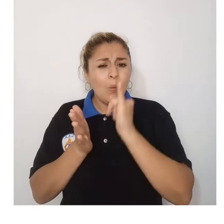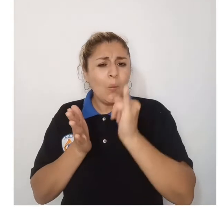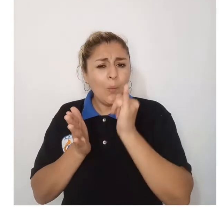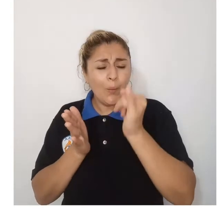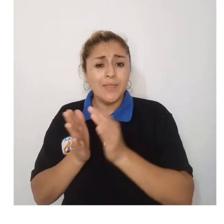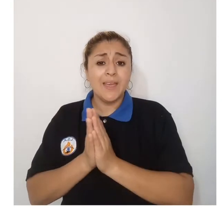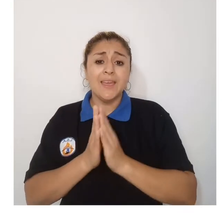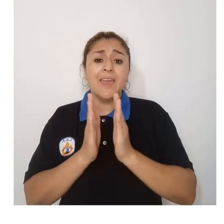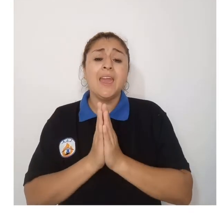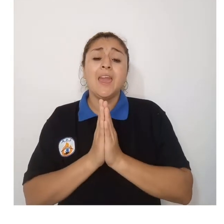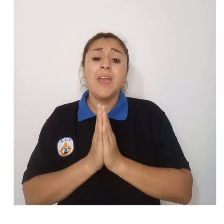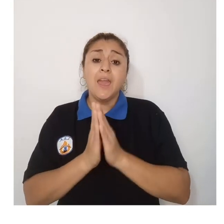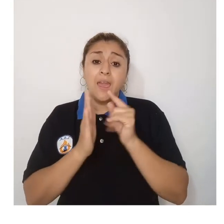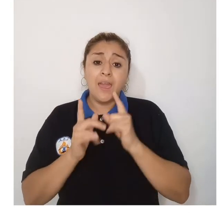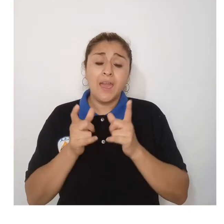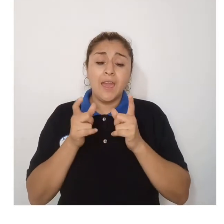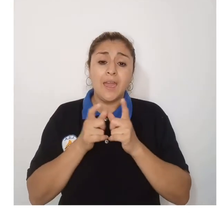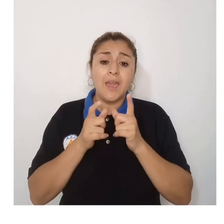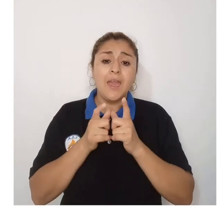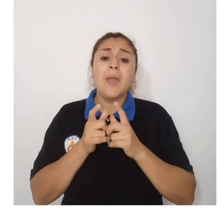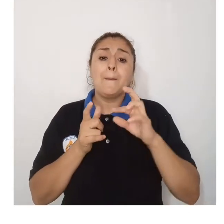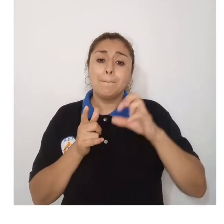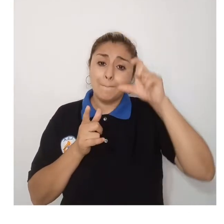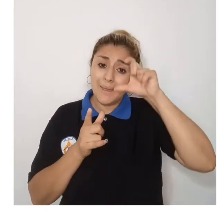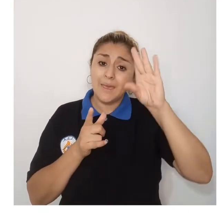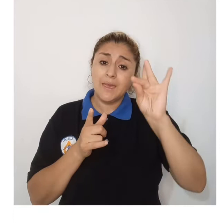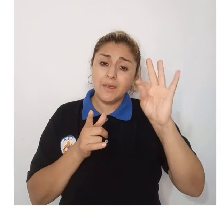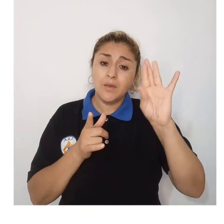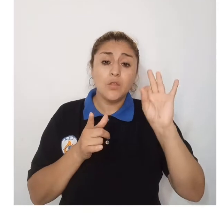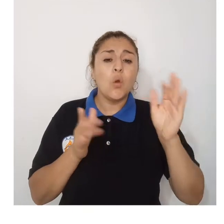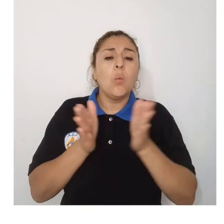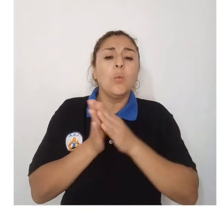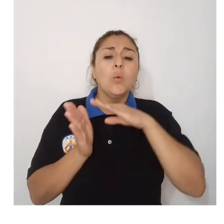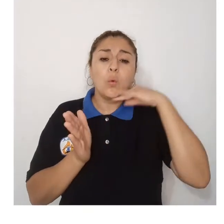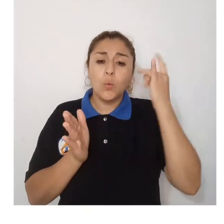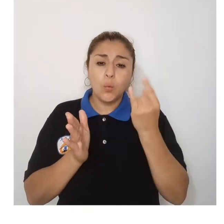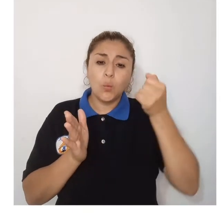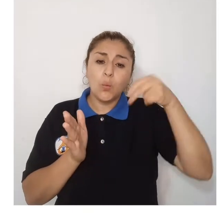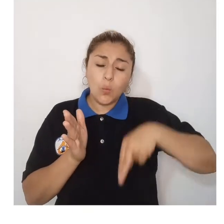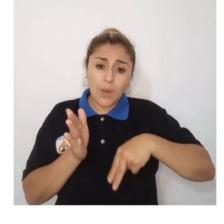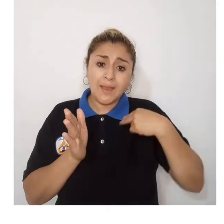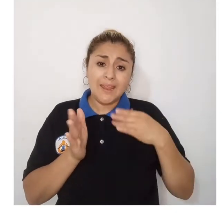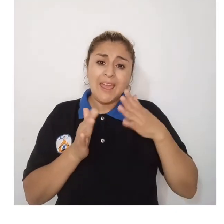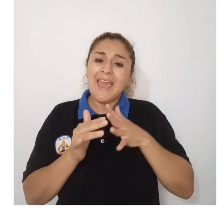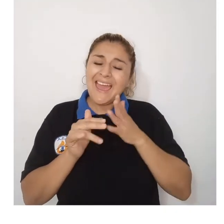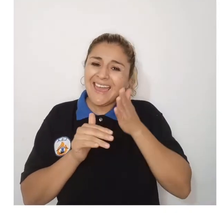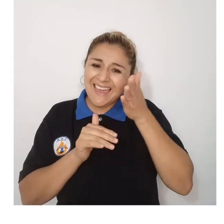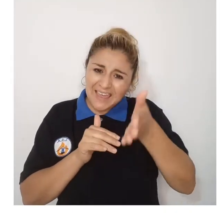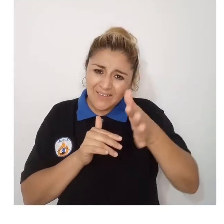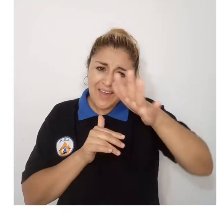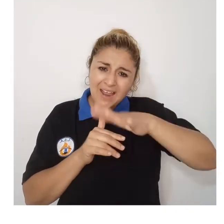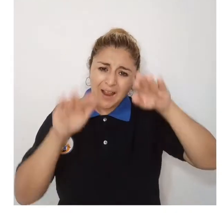juntos al templo a la hora novena la de la oración así que en los momentos de oración que estaban